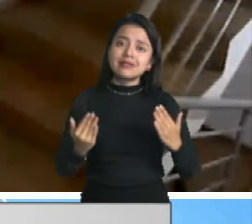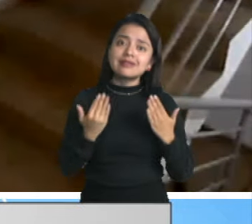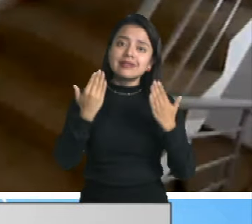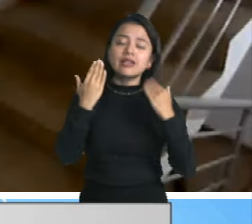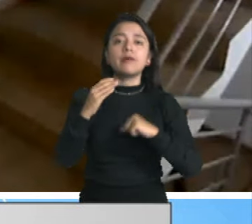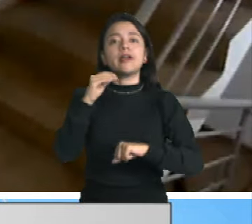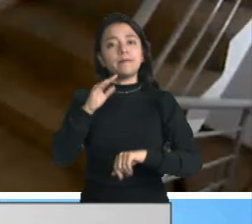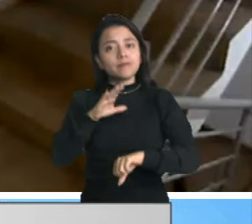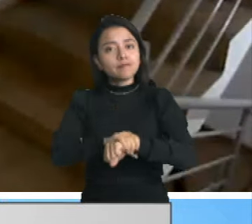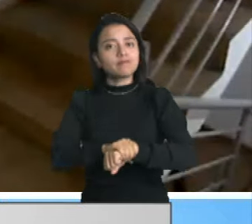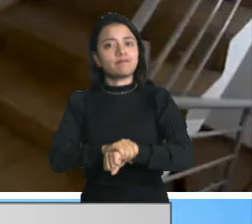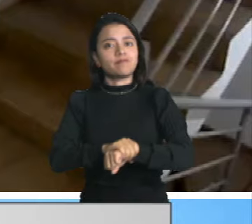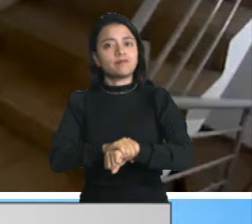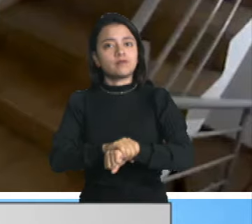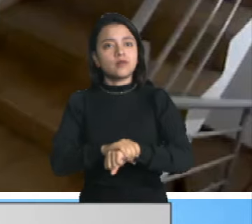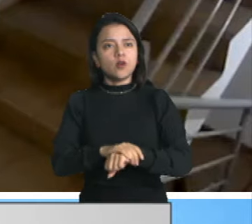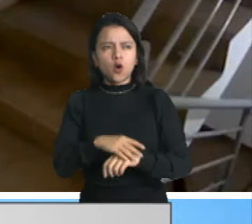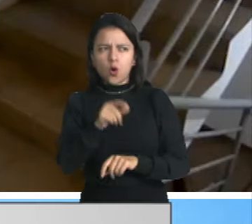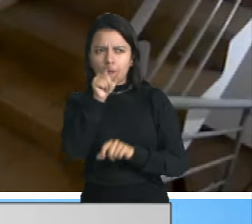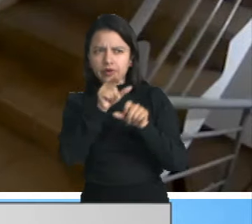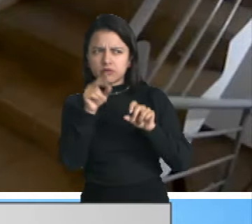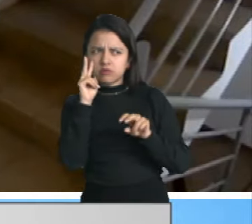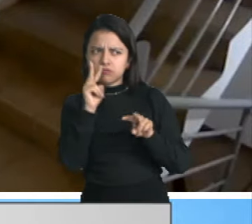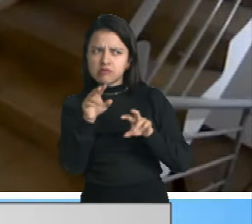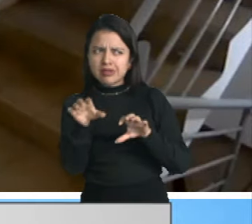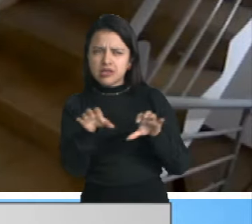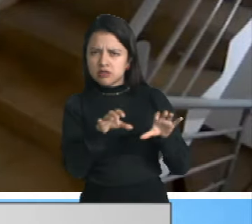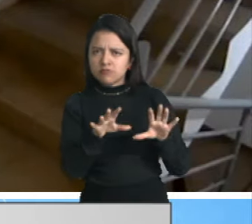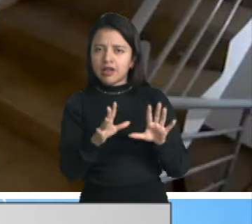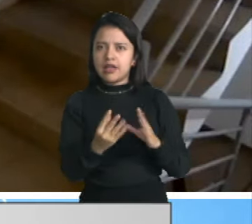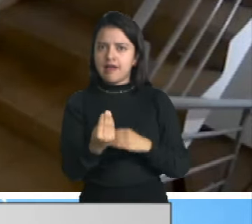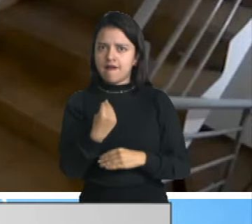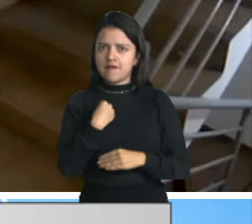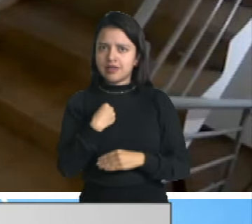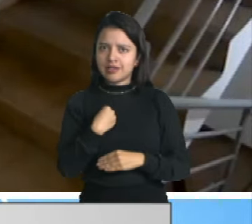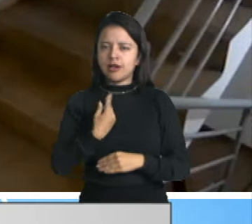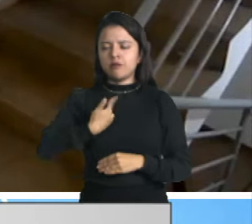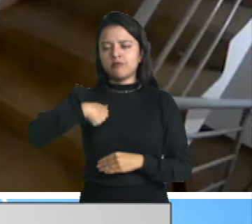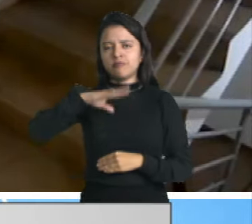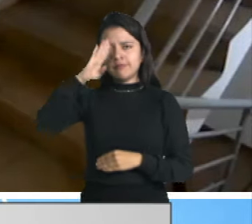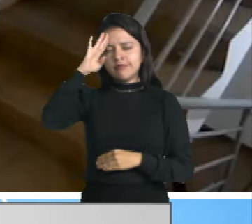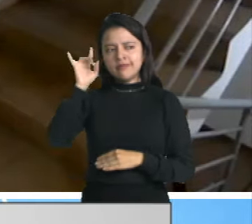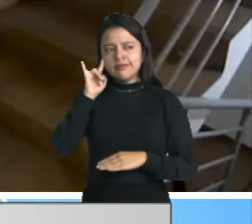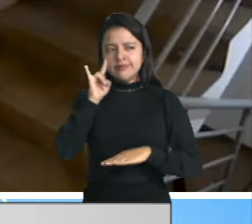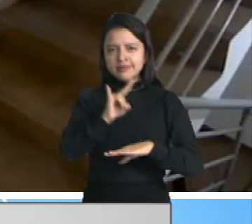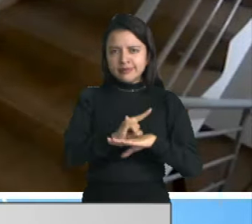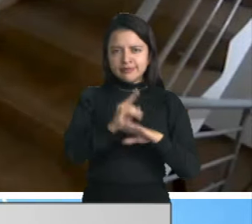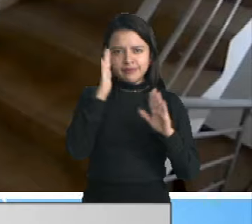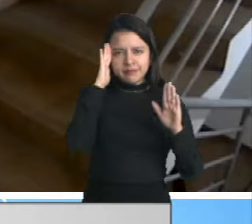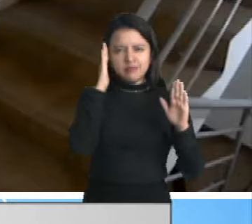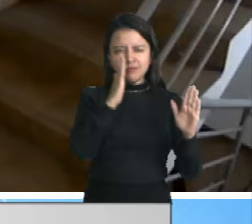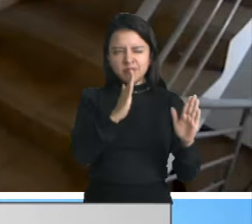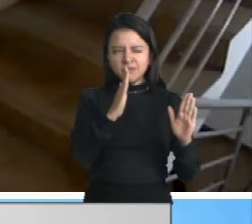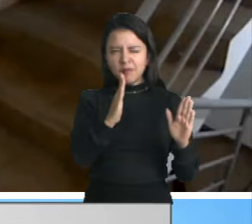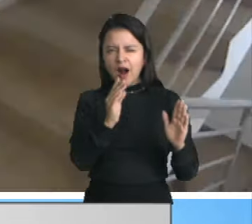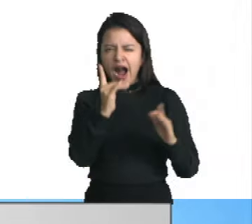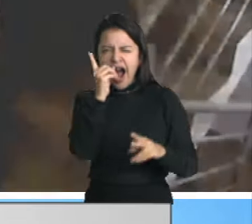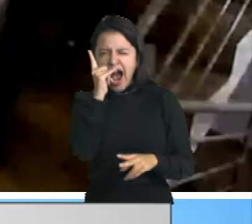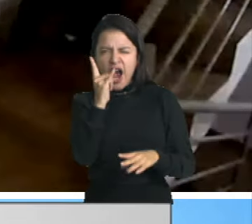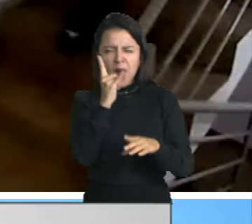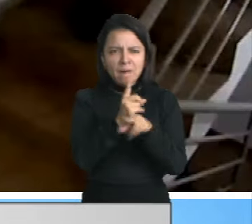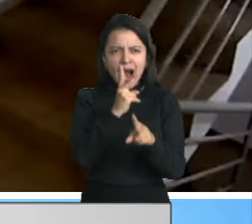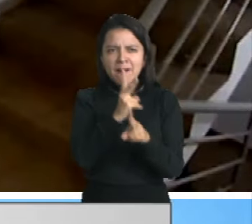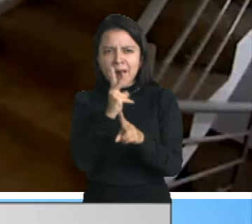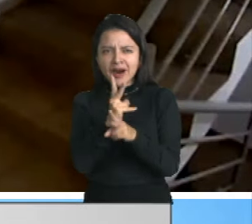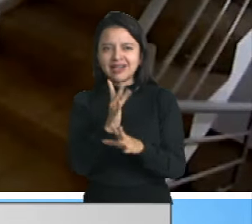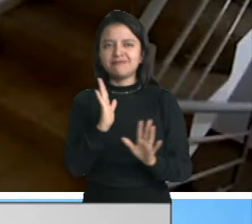los alertas sobre cambios de comportamientos en los vecindarios que permiten que la policía atienda posibles riesgos de